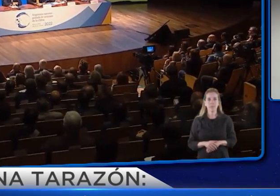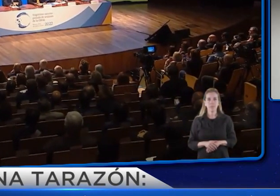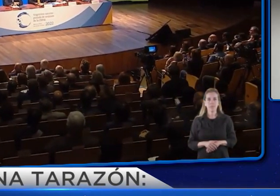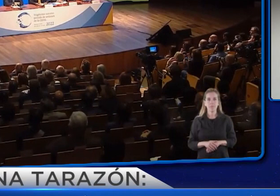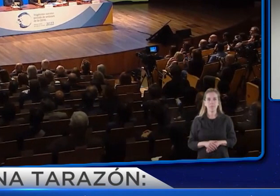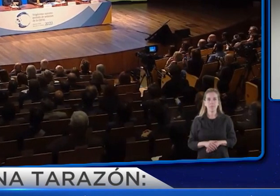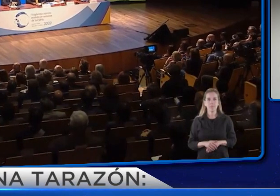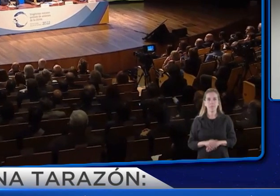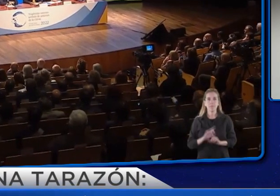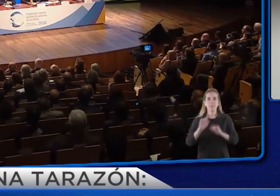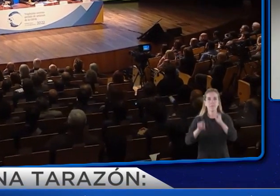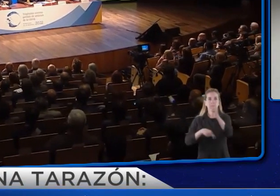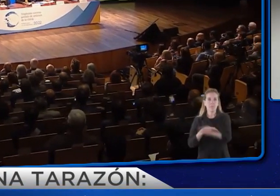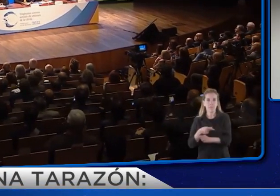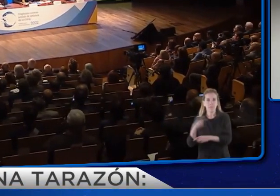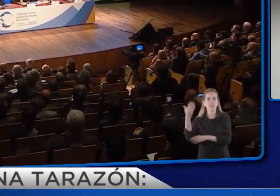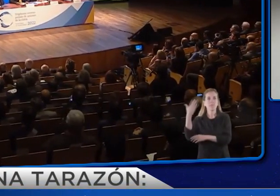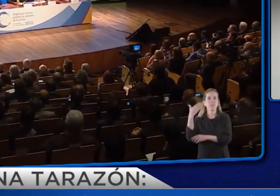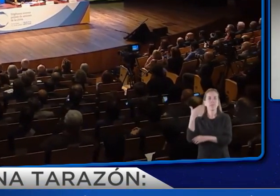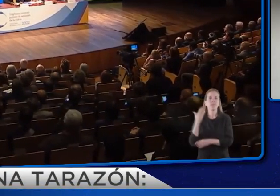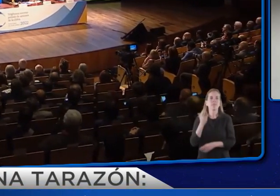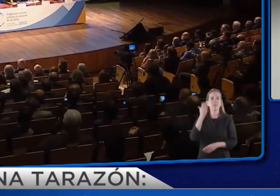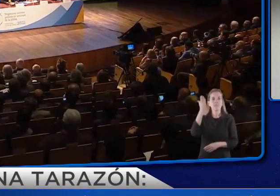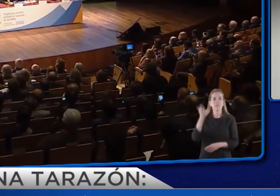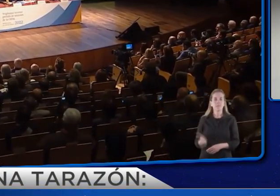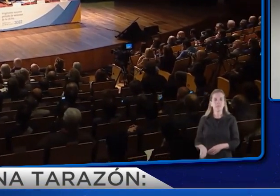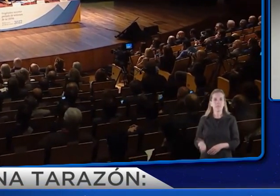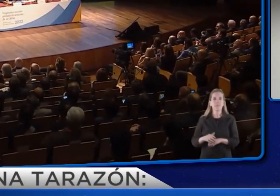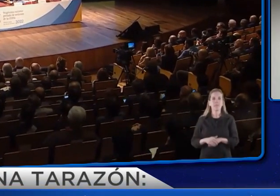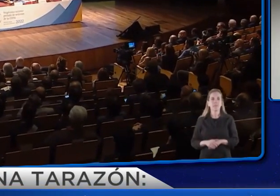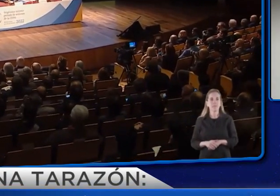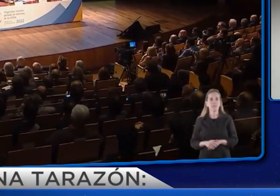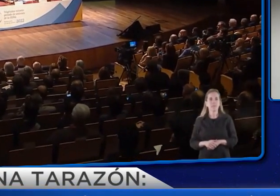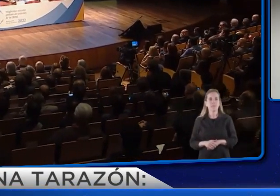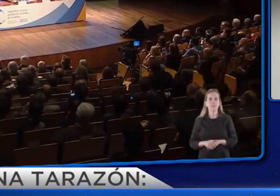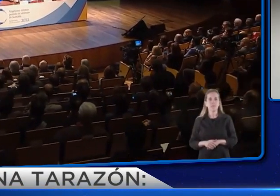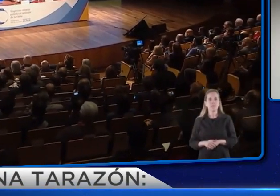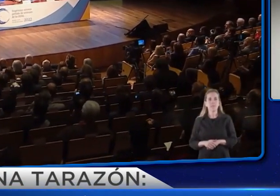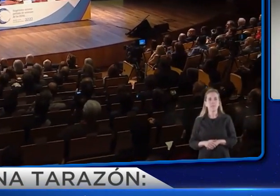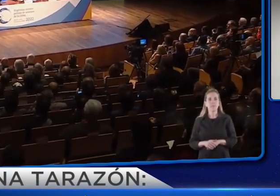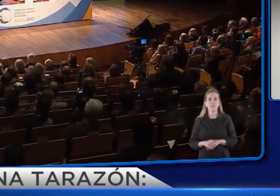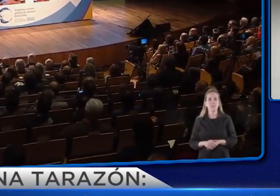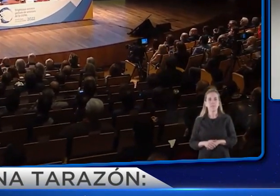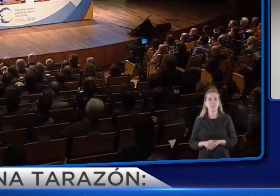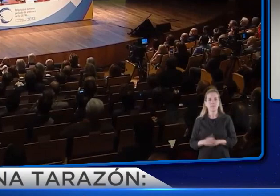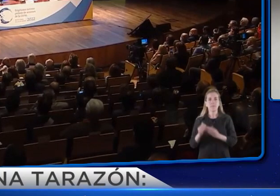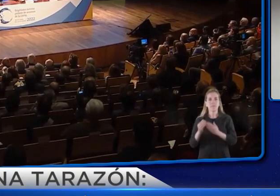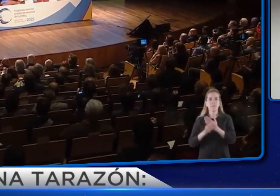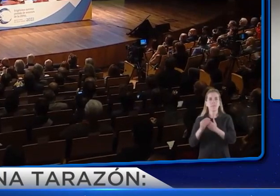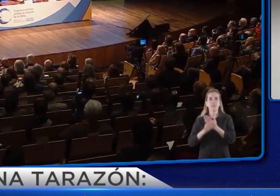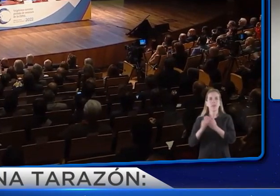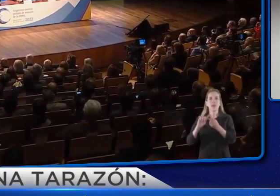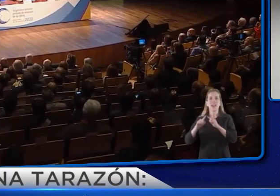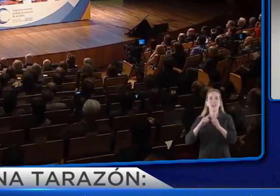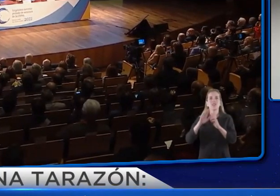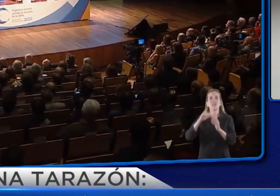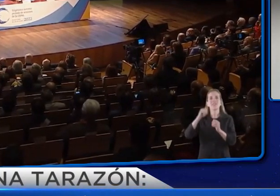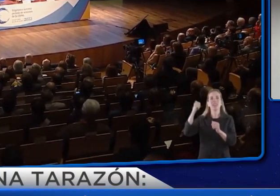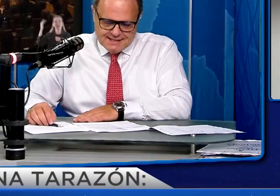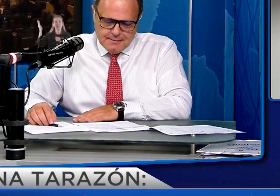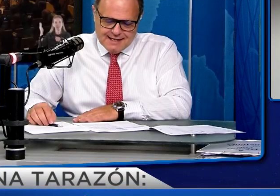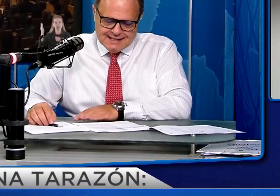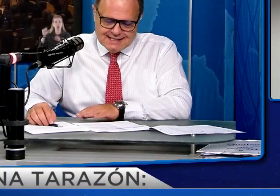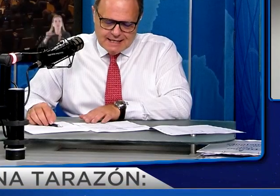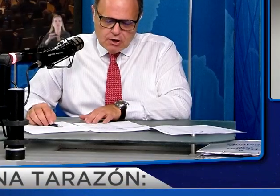forma parte de una de esas nuevas instancias que le está apostando a financiamiento para el desarrollo de los países. Andreina,